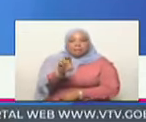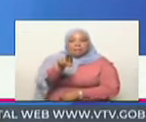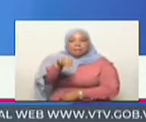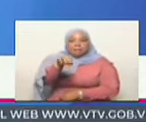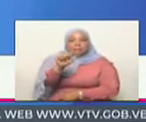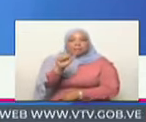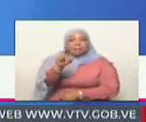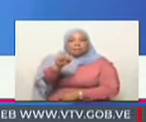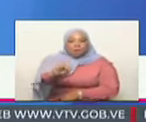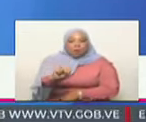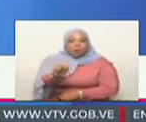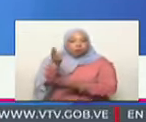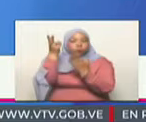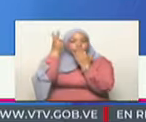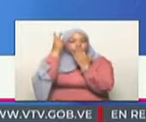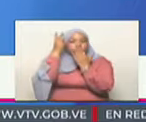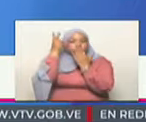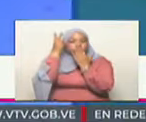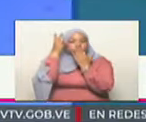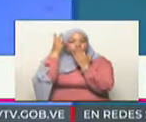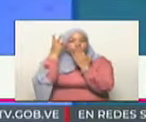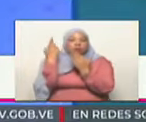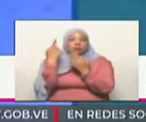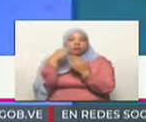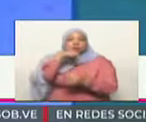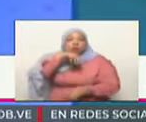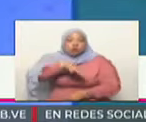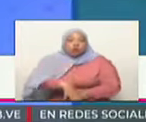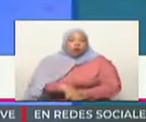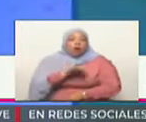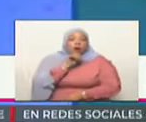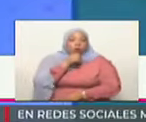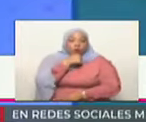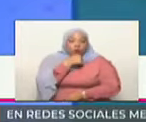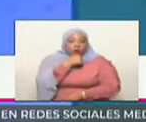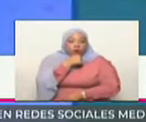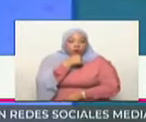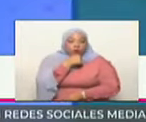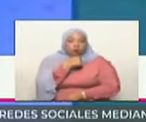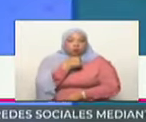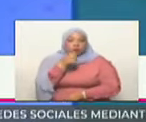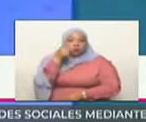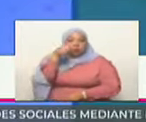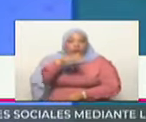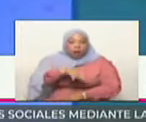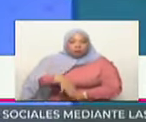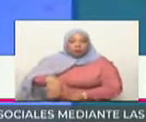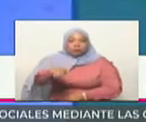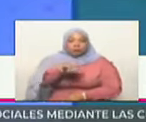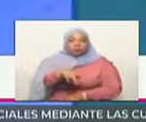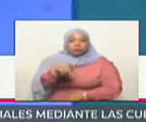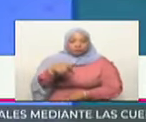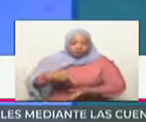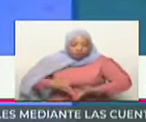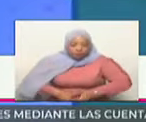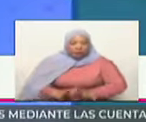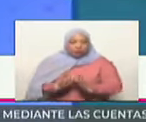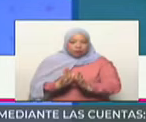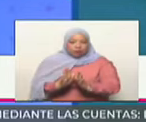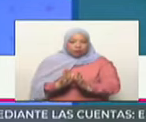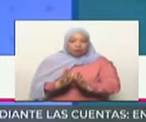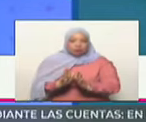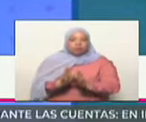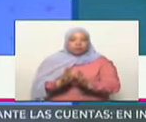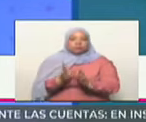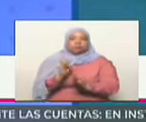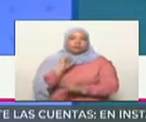Bueno, históricamente, según las leyendas de nuestros abuelos, el pueblo Pemón nace ancestralmente